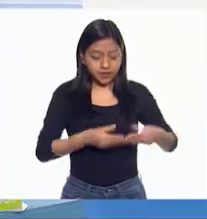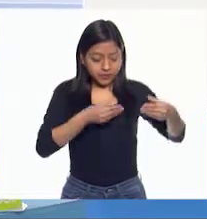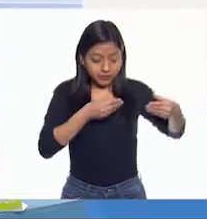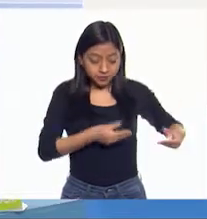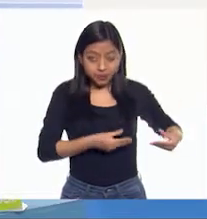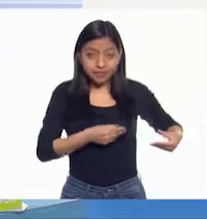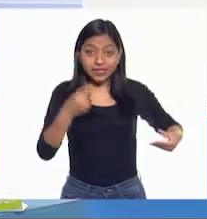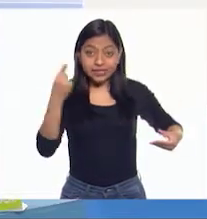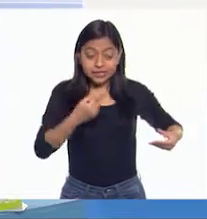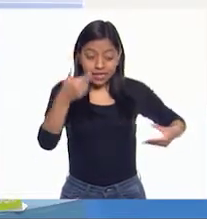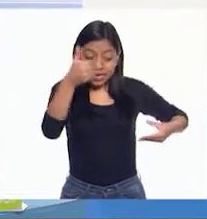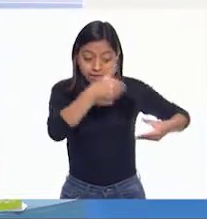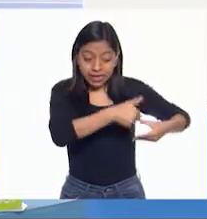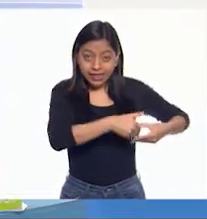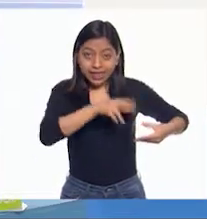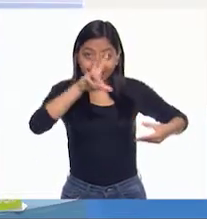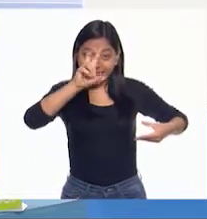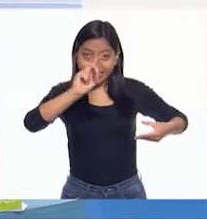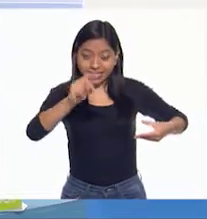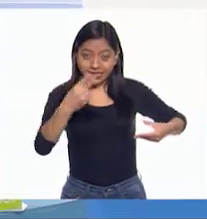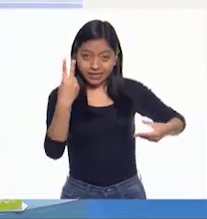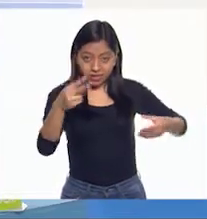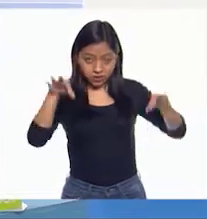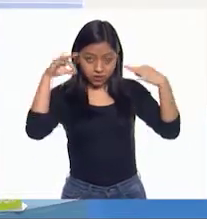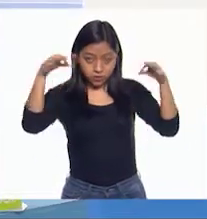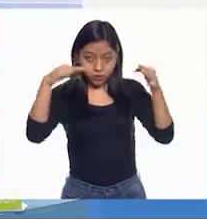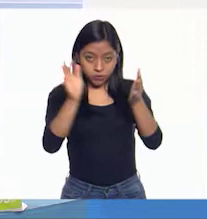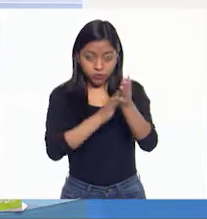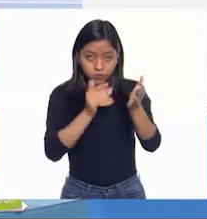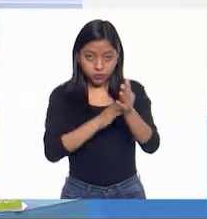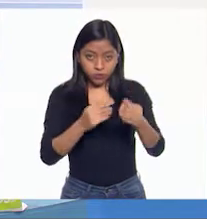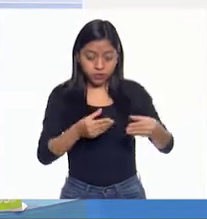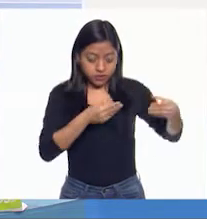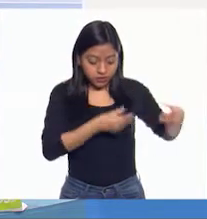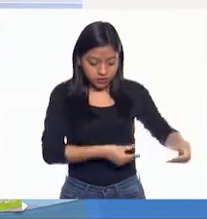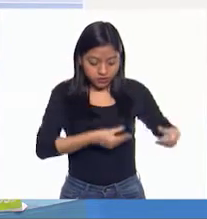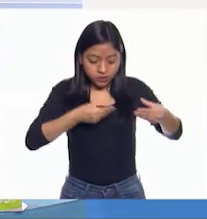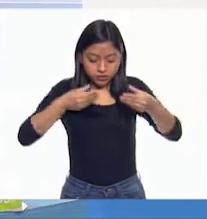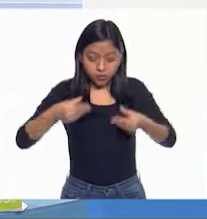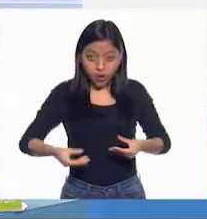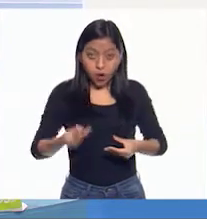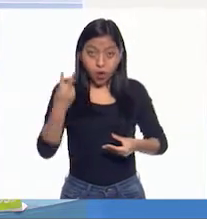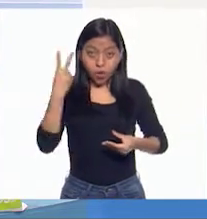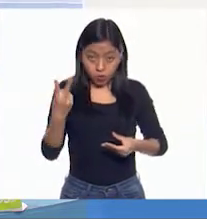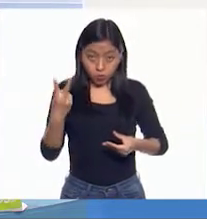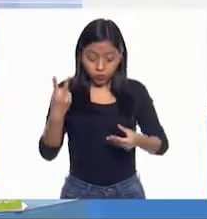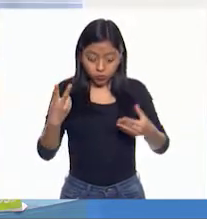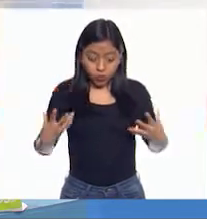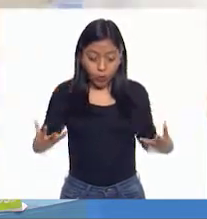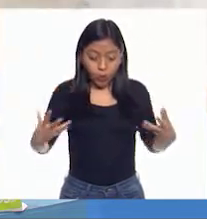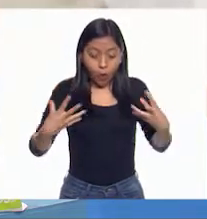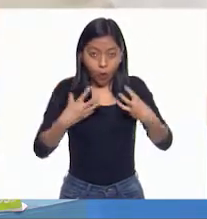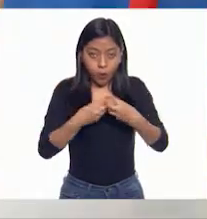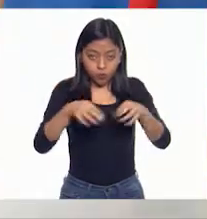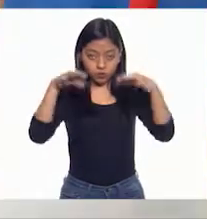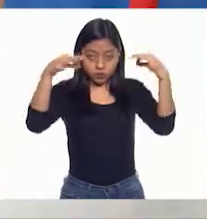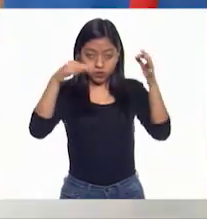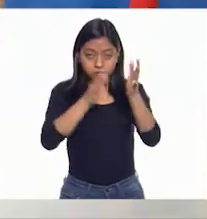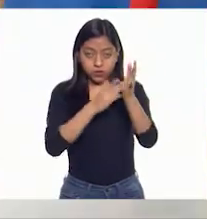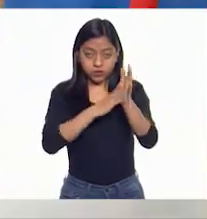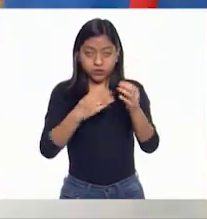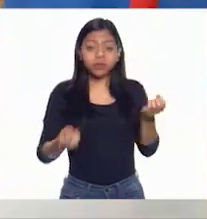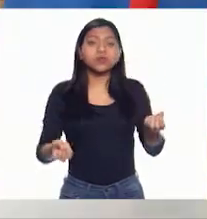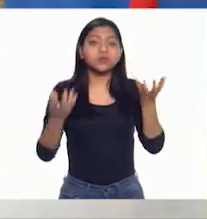tiene 32 piezas, en dos paquetes, ¿cuántas hojas van a haber?